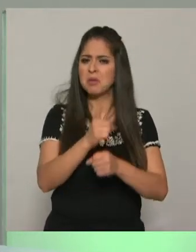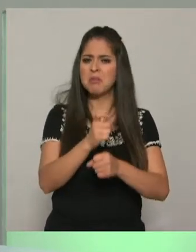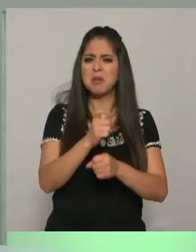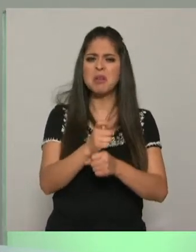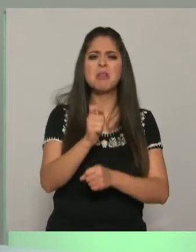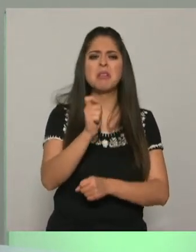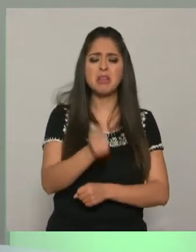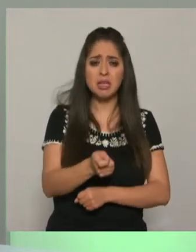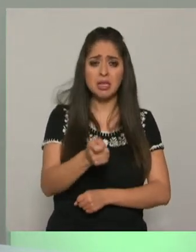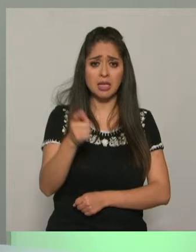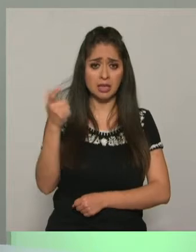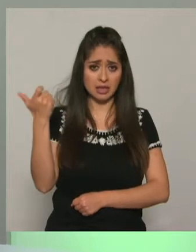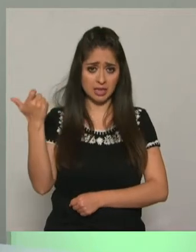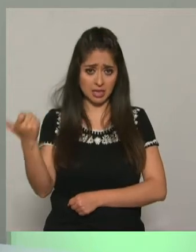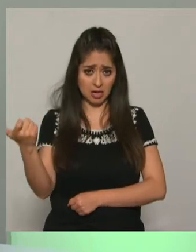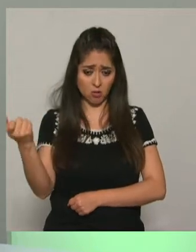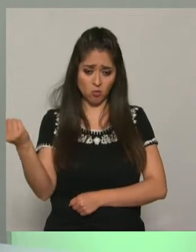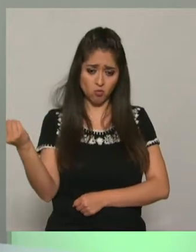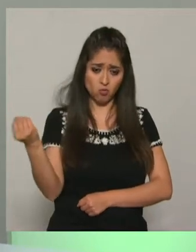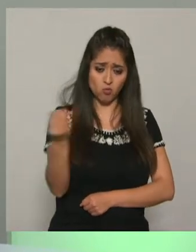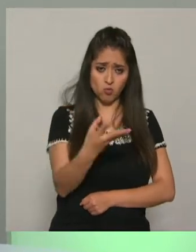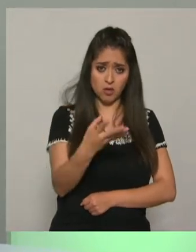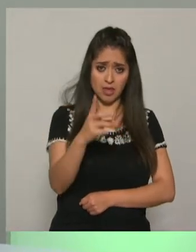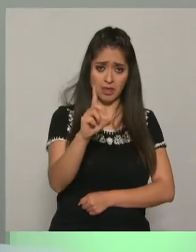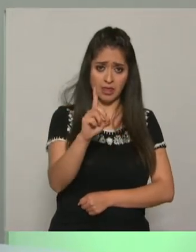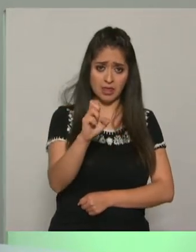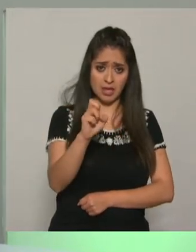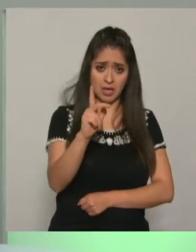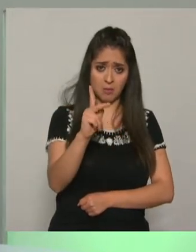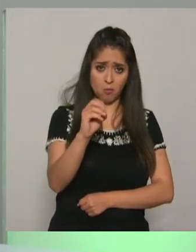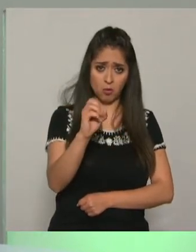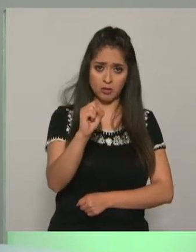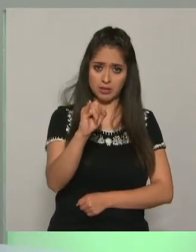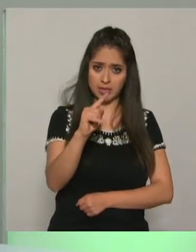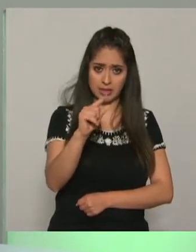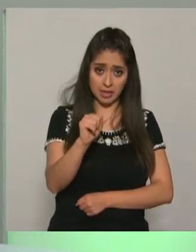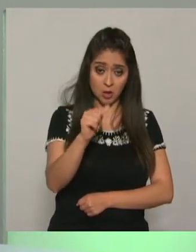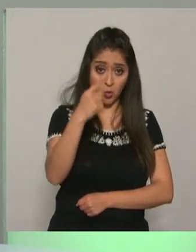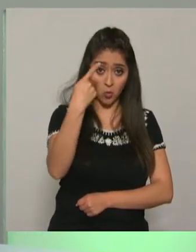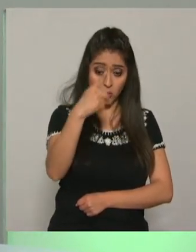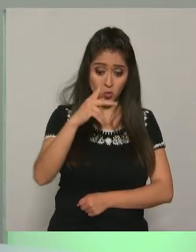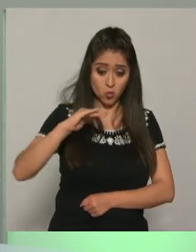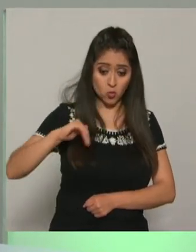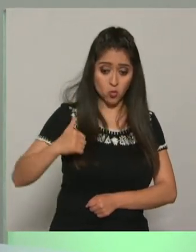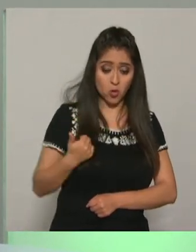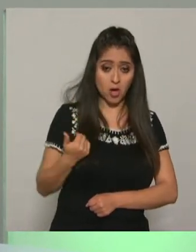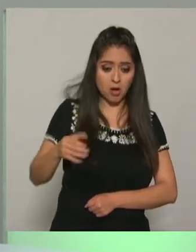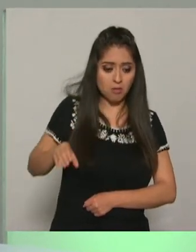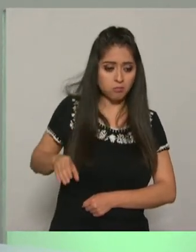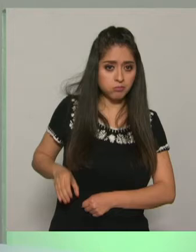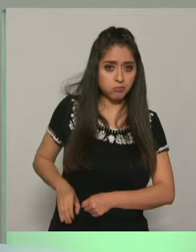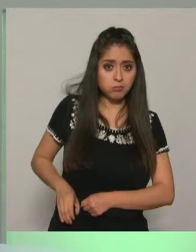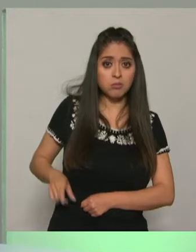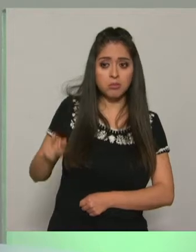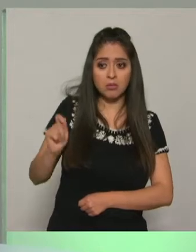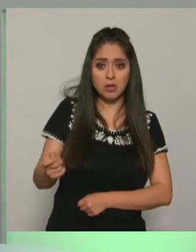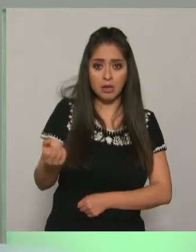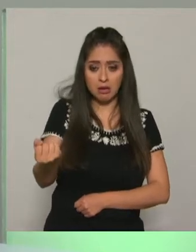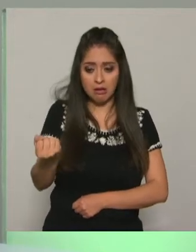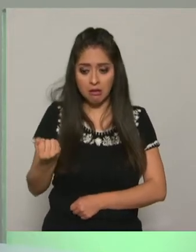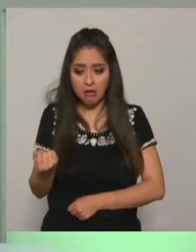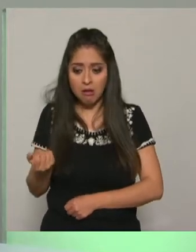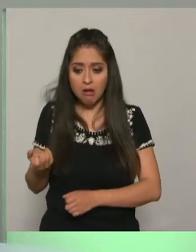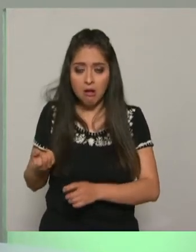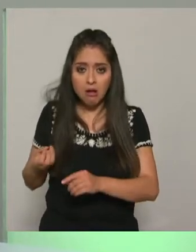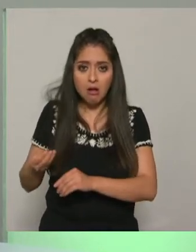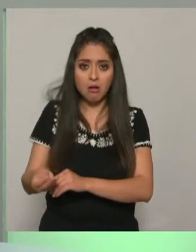se deposita. No lo guardes, no lo traigas contigo, no lo dejes en el cajón, no